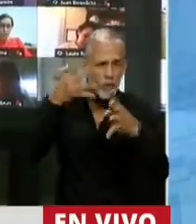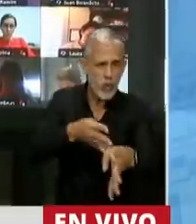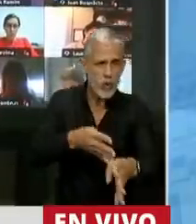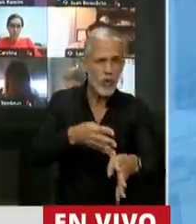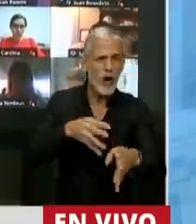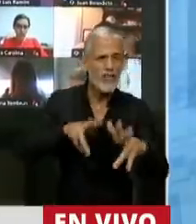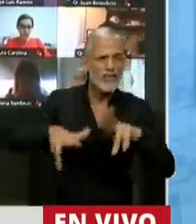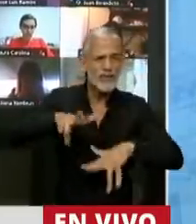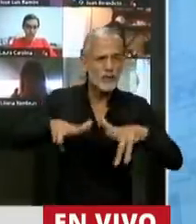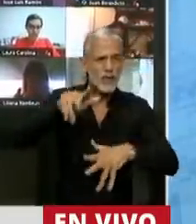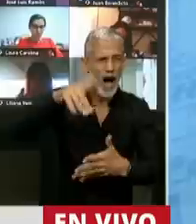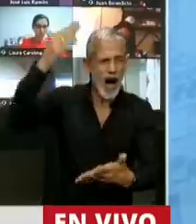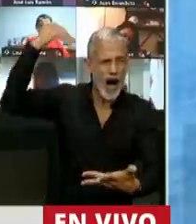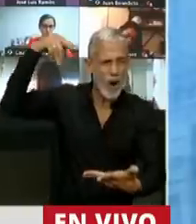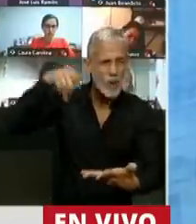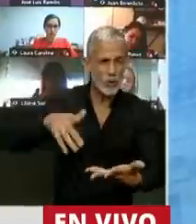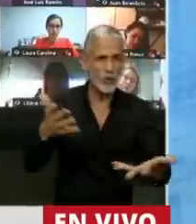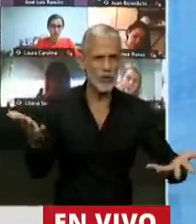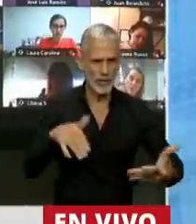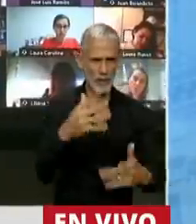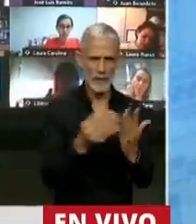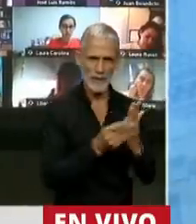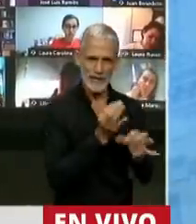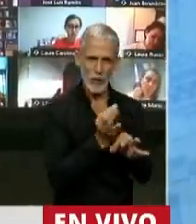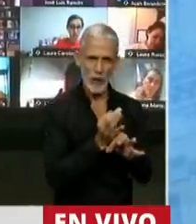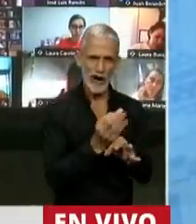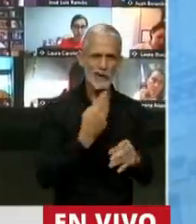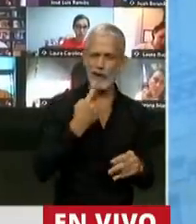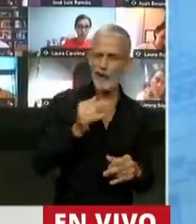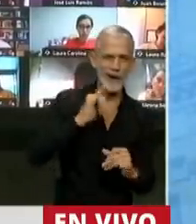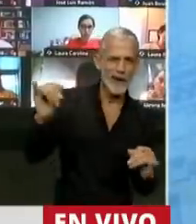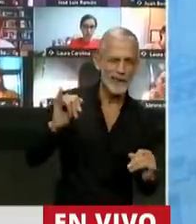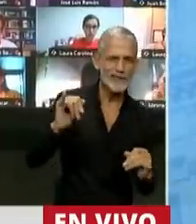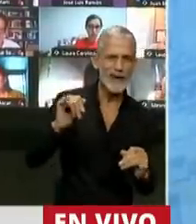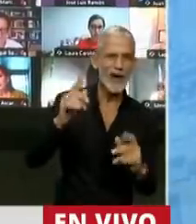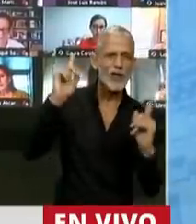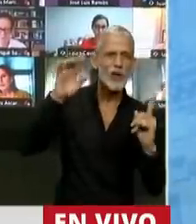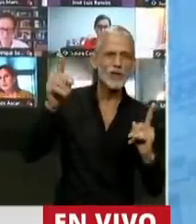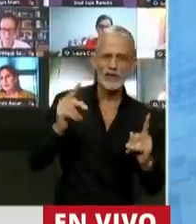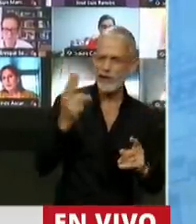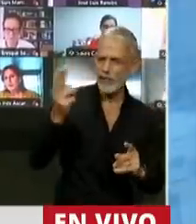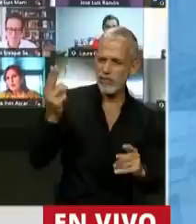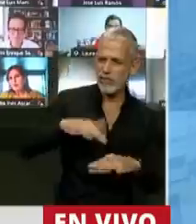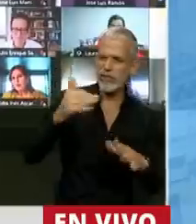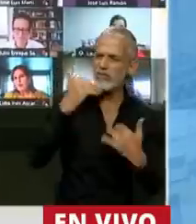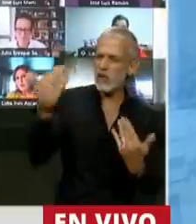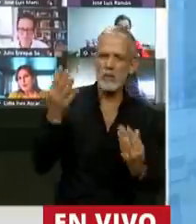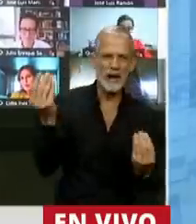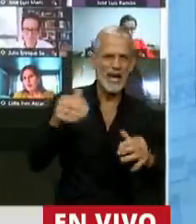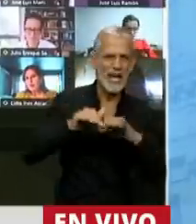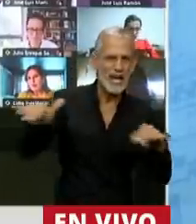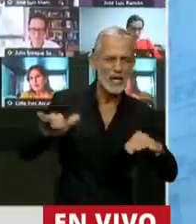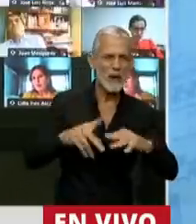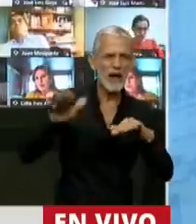dinosaurios para después tener una ministra de educación que va y le dice a los docentes que no sirven para nada, que vienen de un nivel de